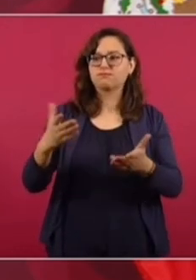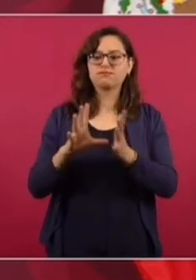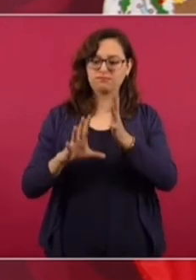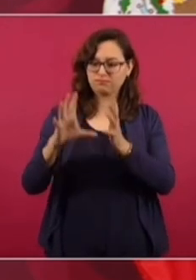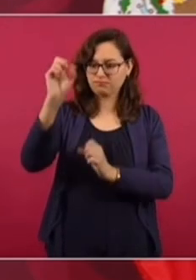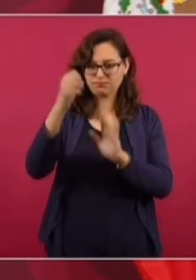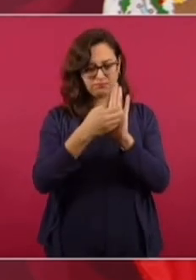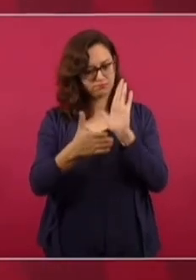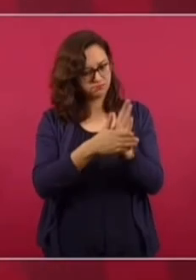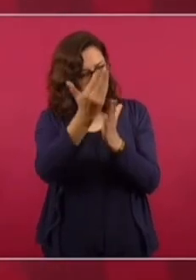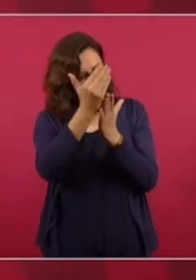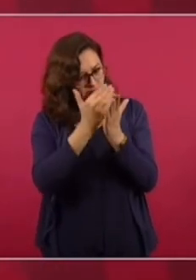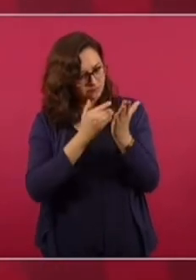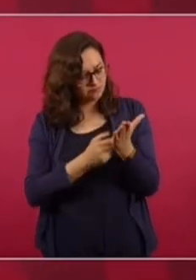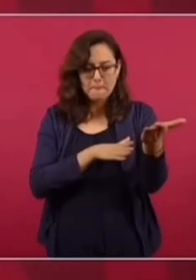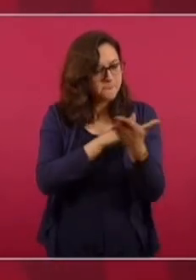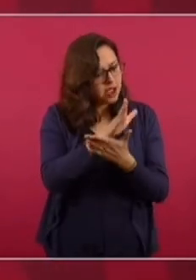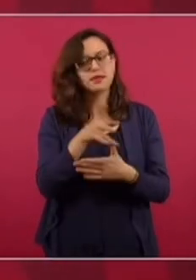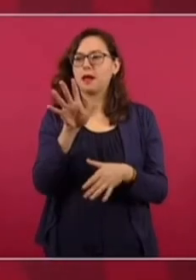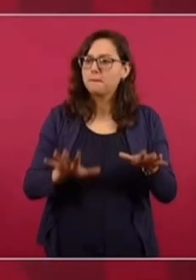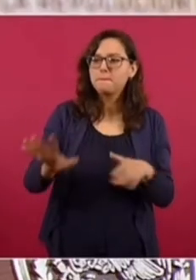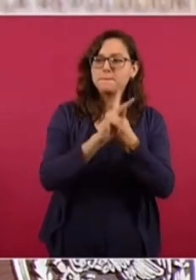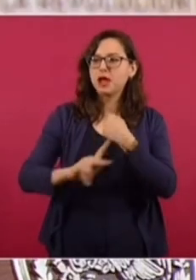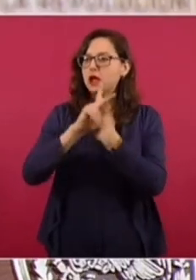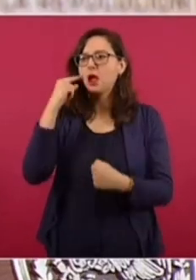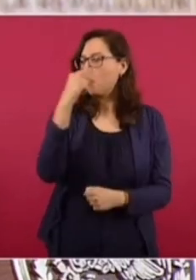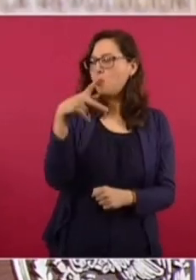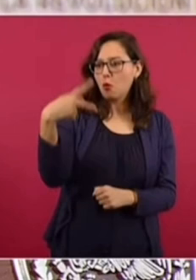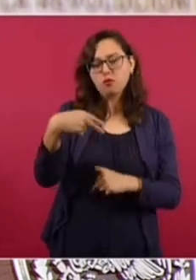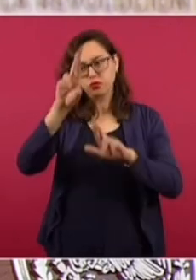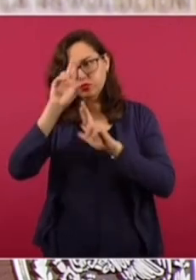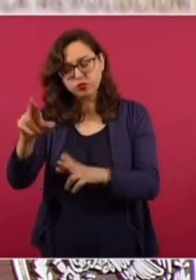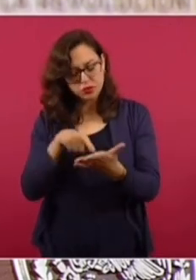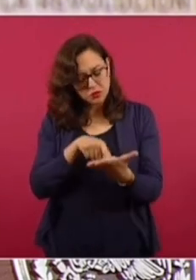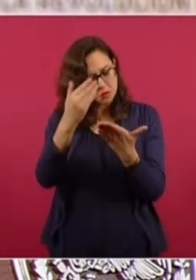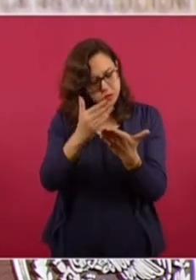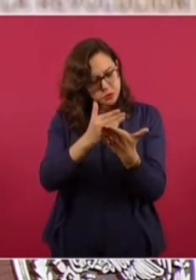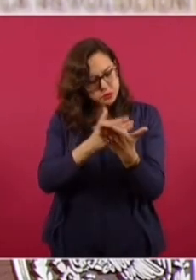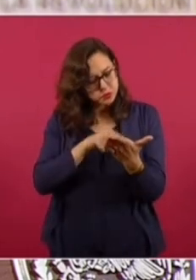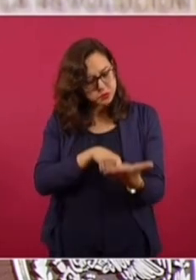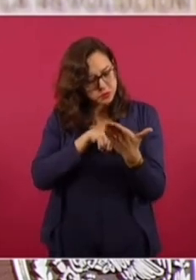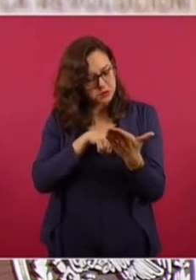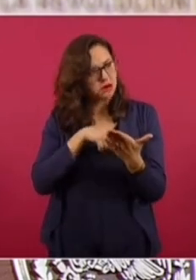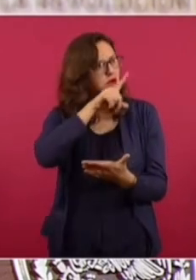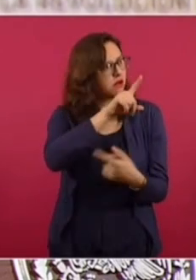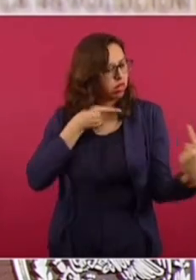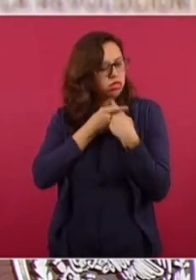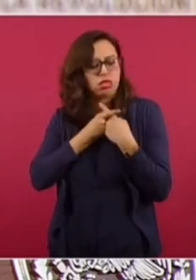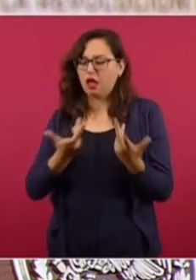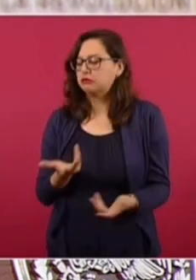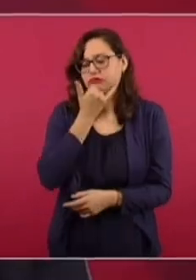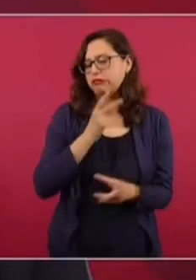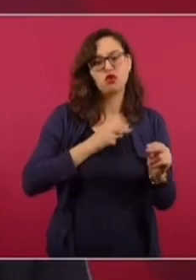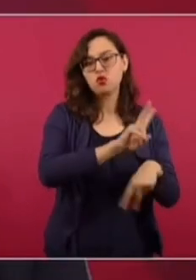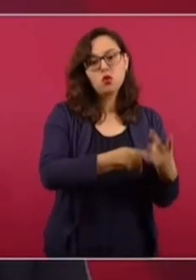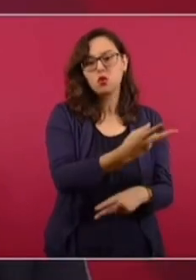a la no intervención, a la autodeterminación de los pueblos. Yo lamento mucho no poderme encontrar con el presidente Biden, porque